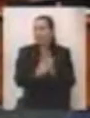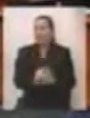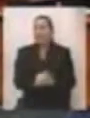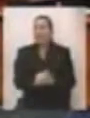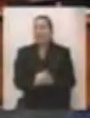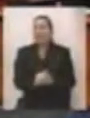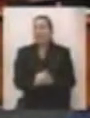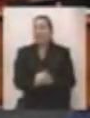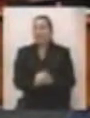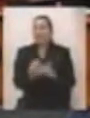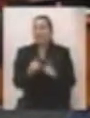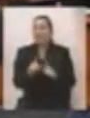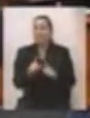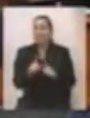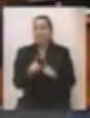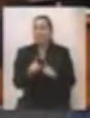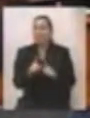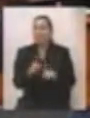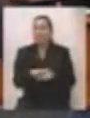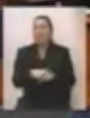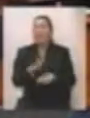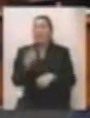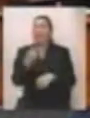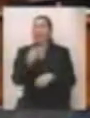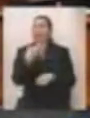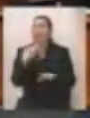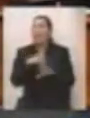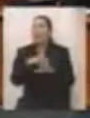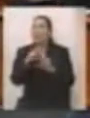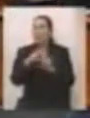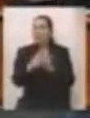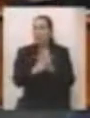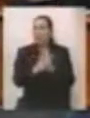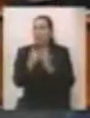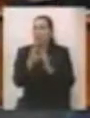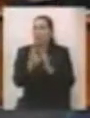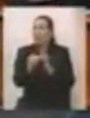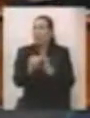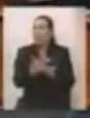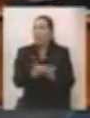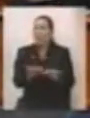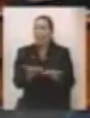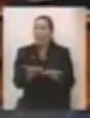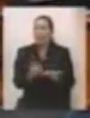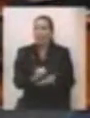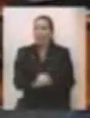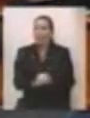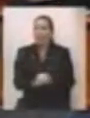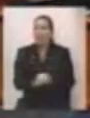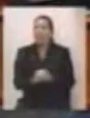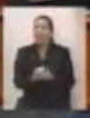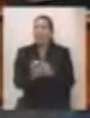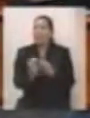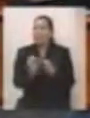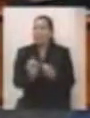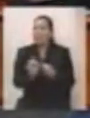consenso llegamos al acuerdo de tratar de mejorar el proyecto de ley para que no hayan ningún tipo de malos entendidos y que,